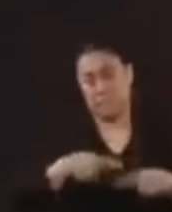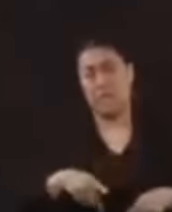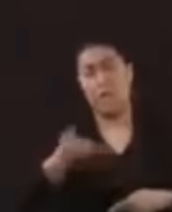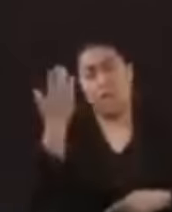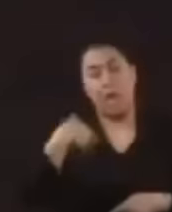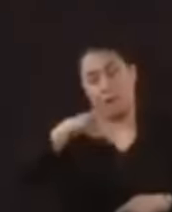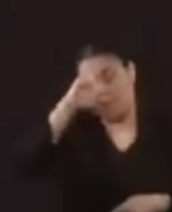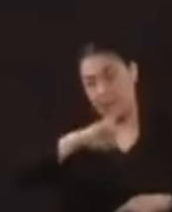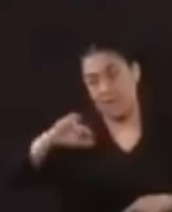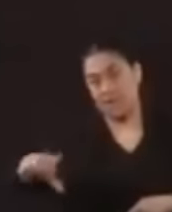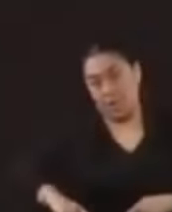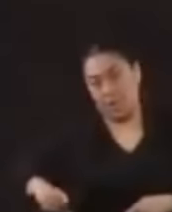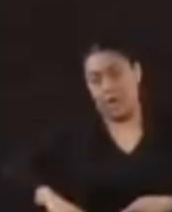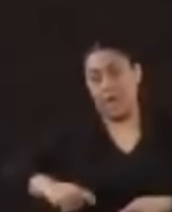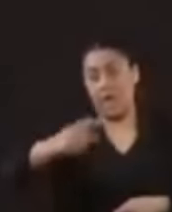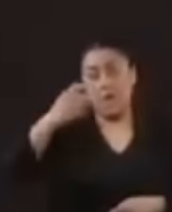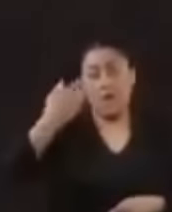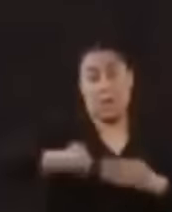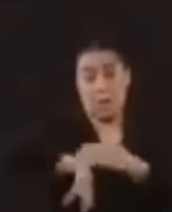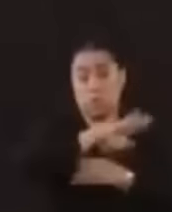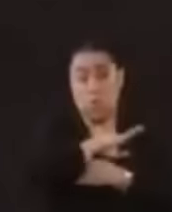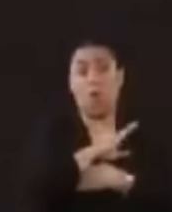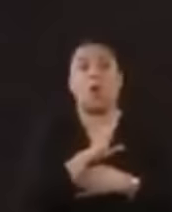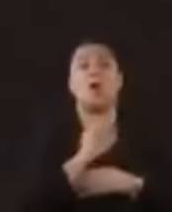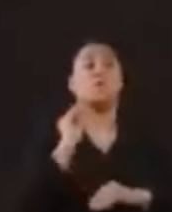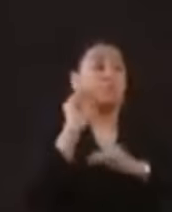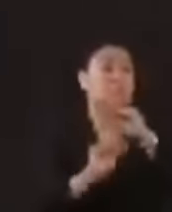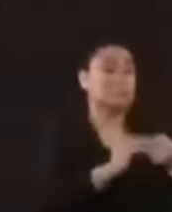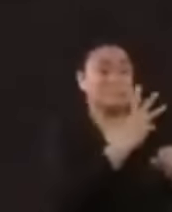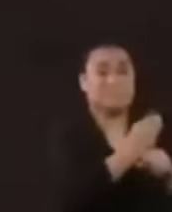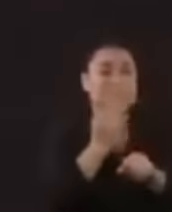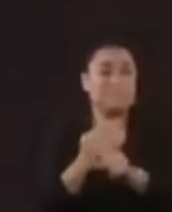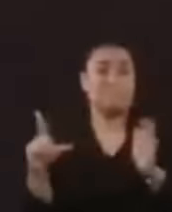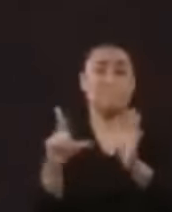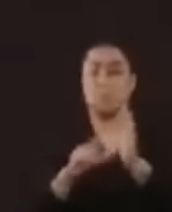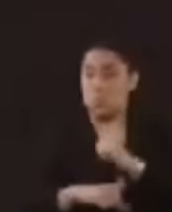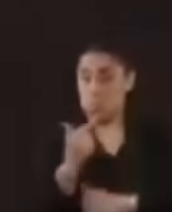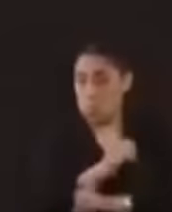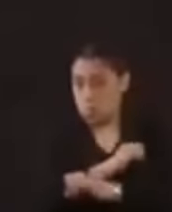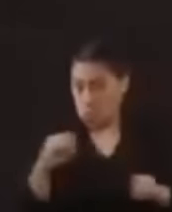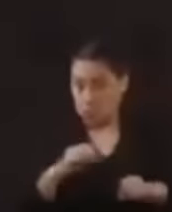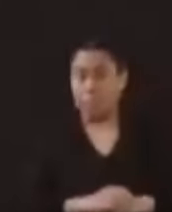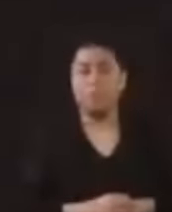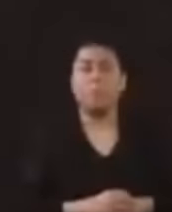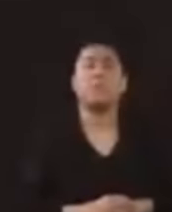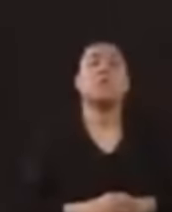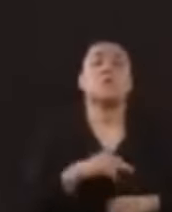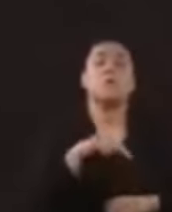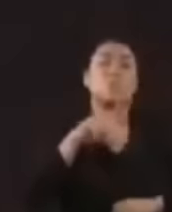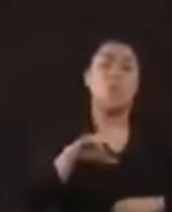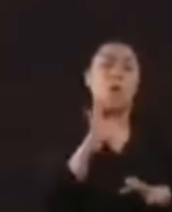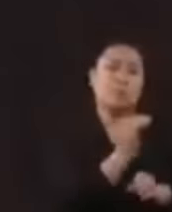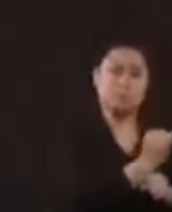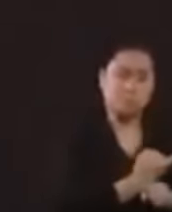gobierno, no dio mantenimiento a la línea 12. Y hay este estudio de la Universidad Autónoma de Nuevo León de que la línea